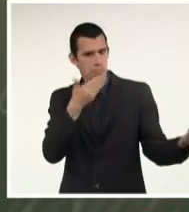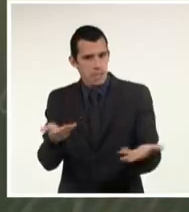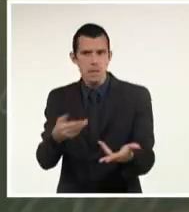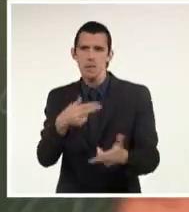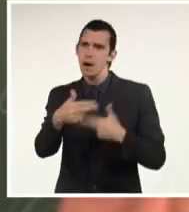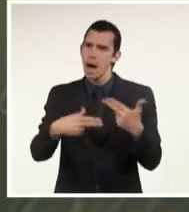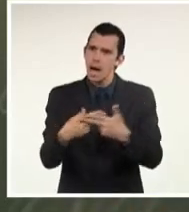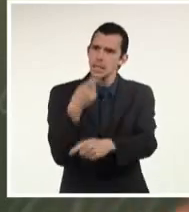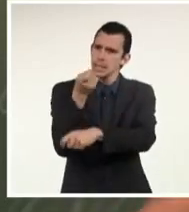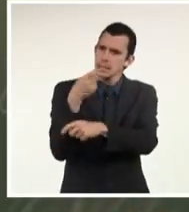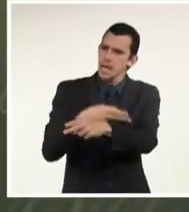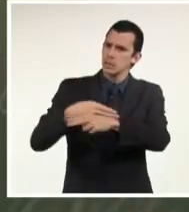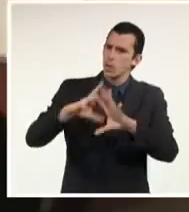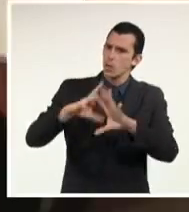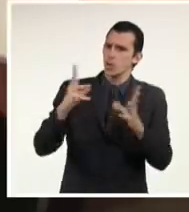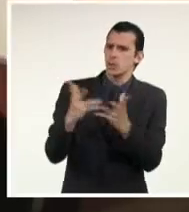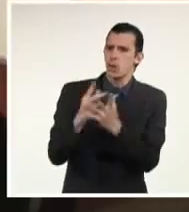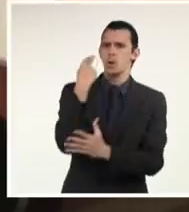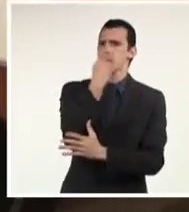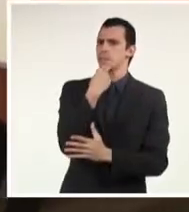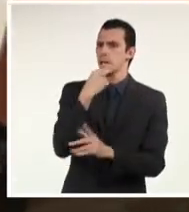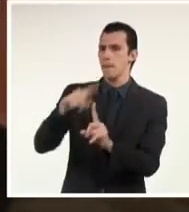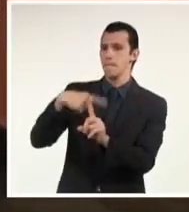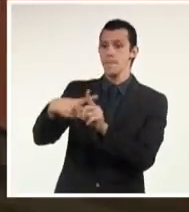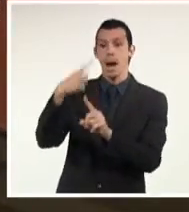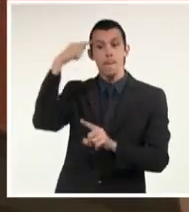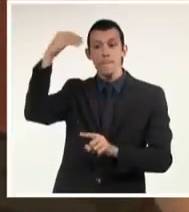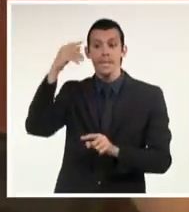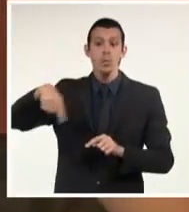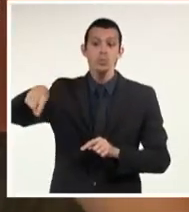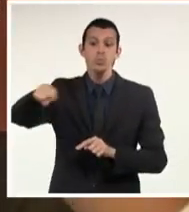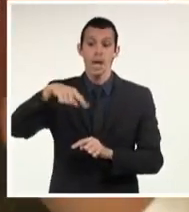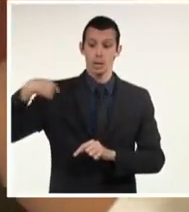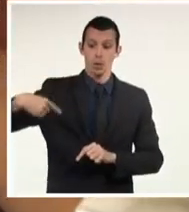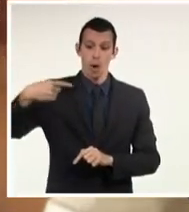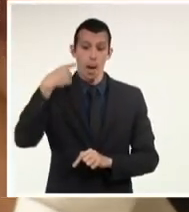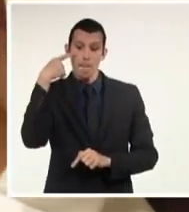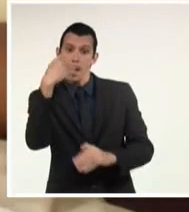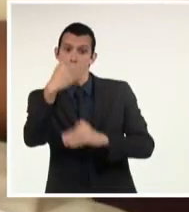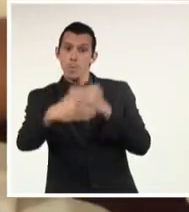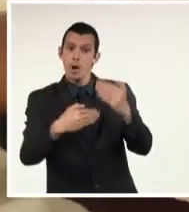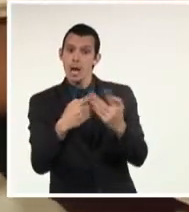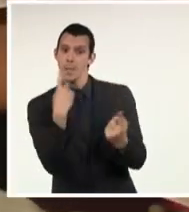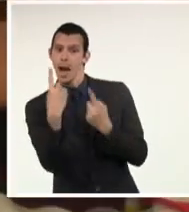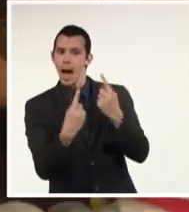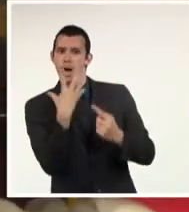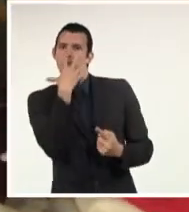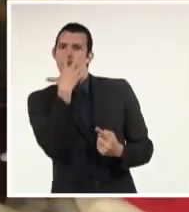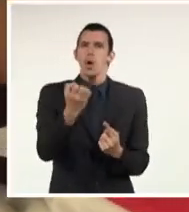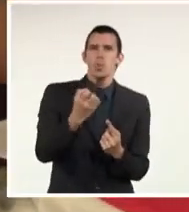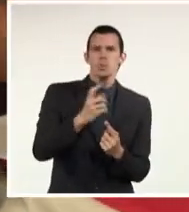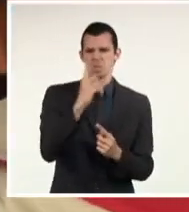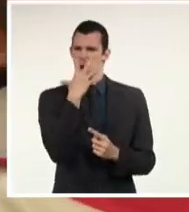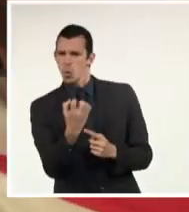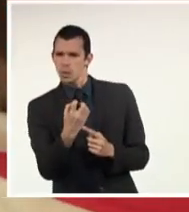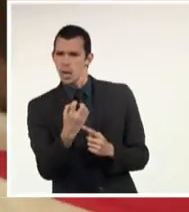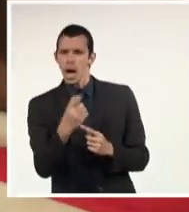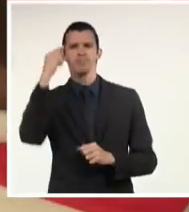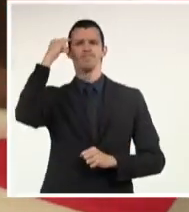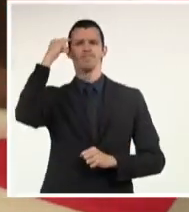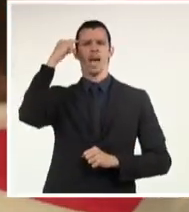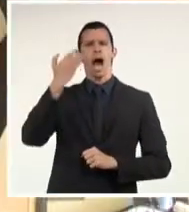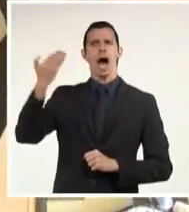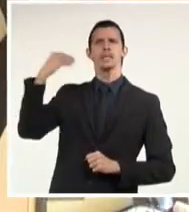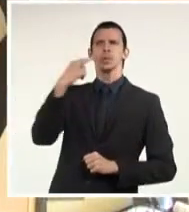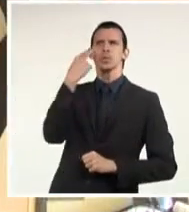pensando siempre en la obra martiana. Gracias al empeño de maestras como Yari y Miraisi, pioneros y pioneras